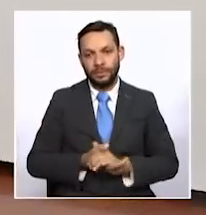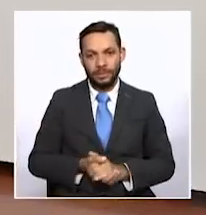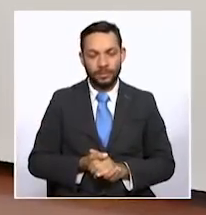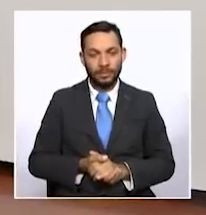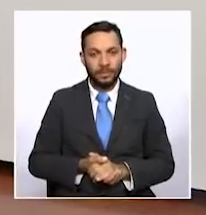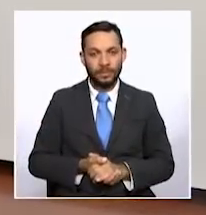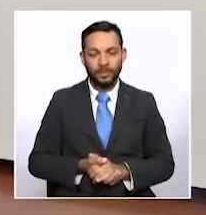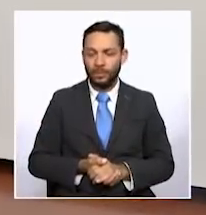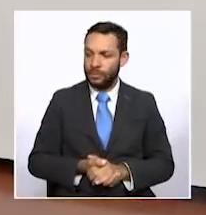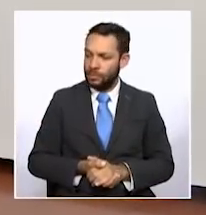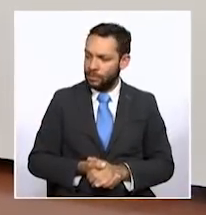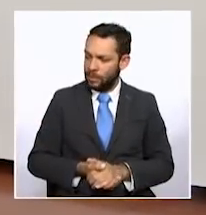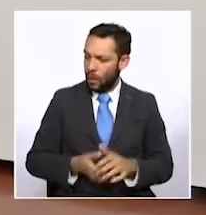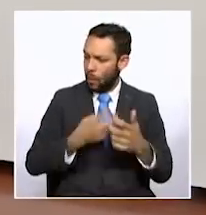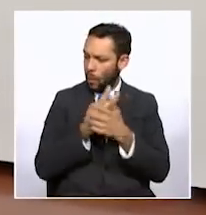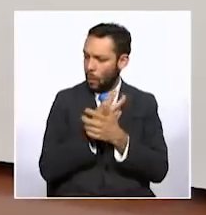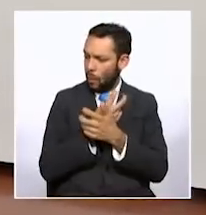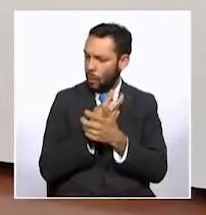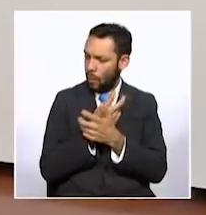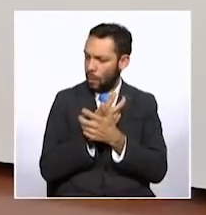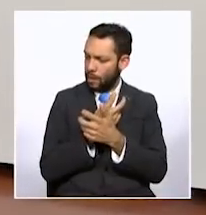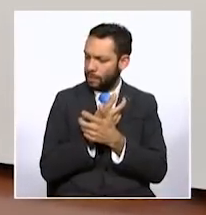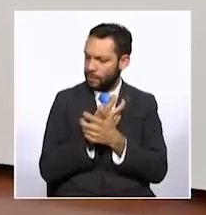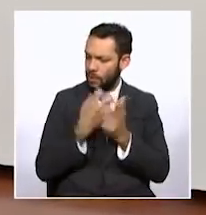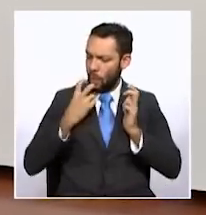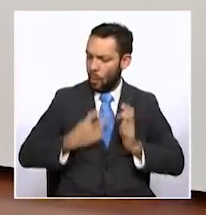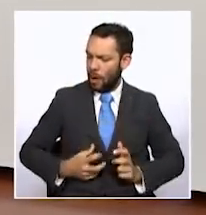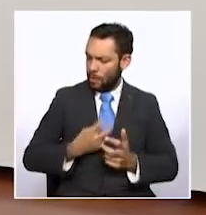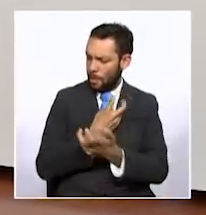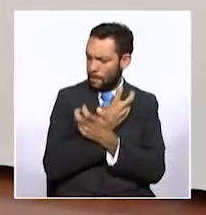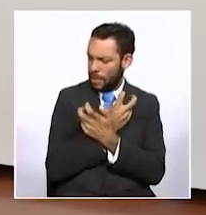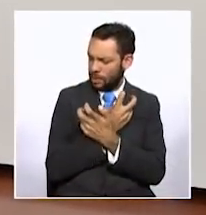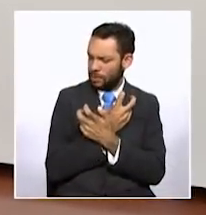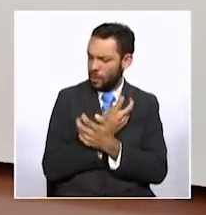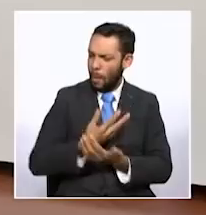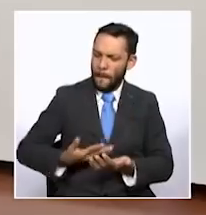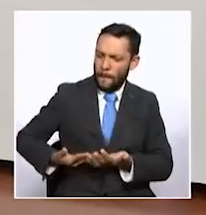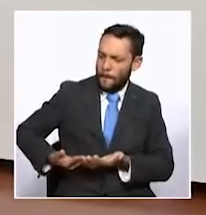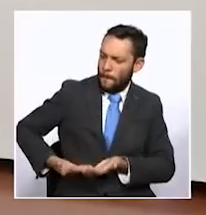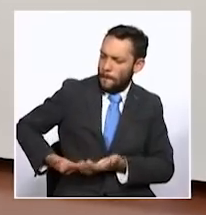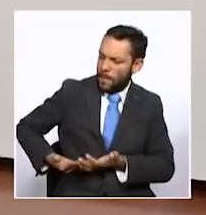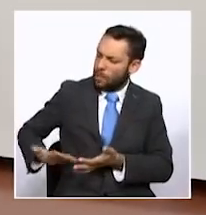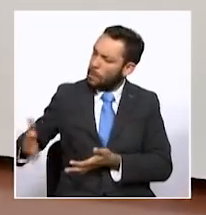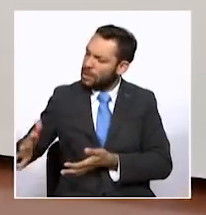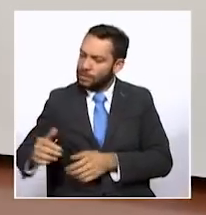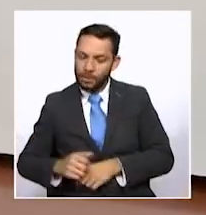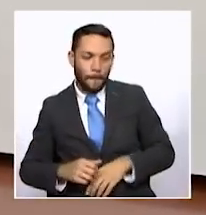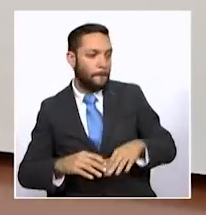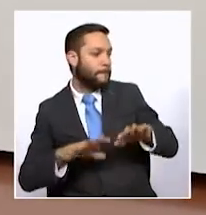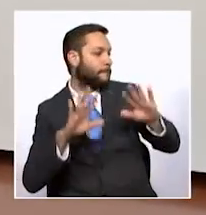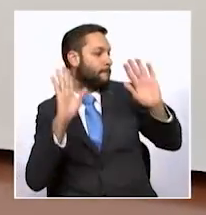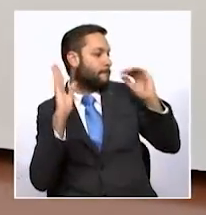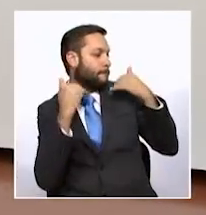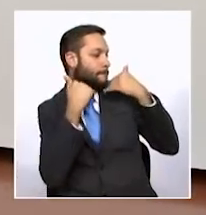¿Cuánto pesa el esqueleto? Más o menos. Más o menos. No te sabría decir. Eso, hay